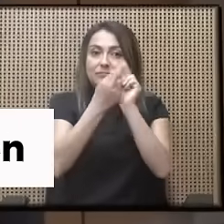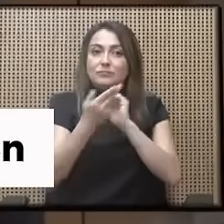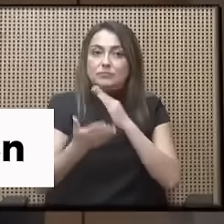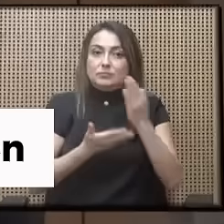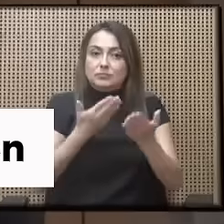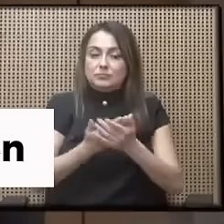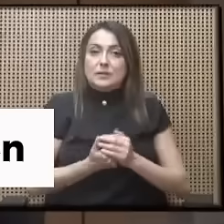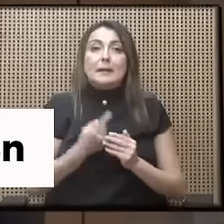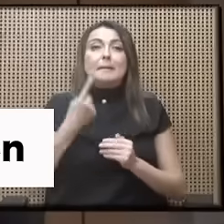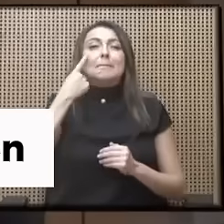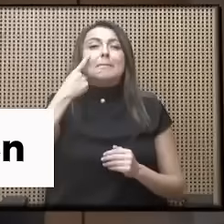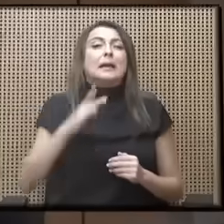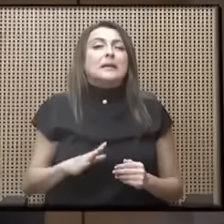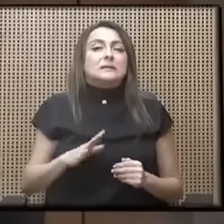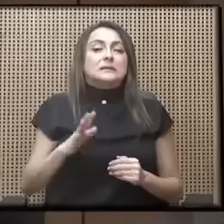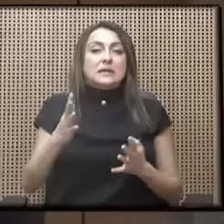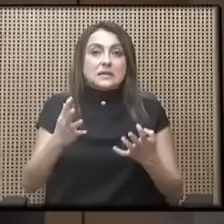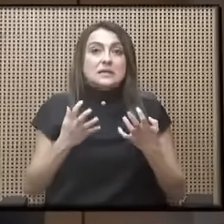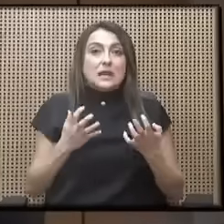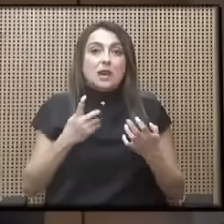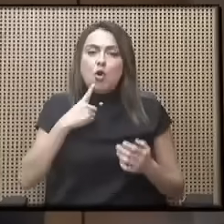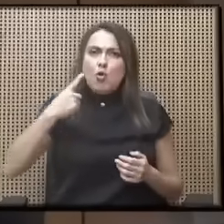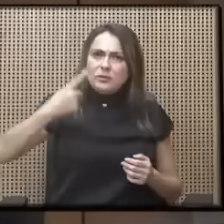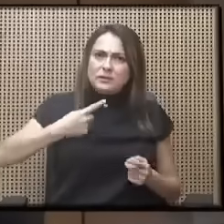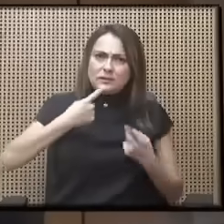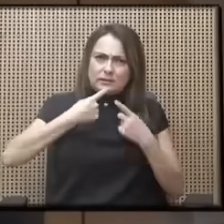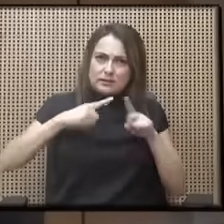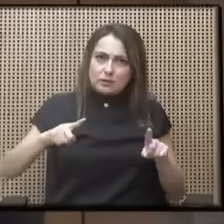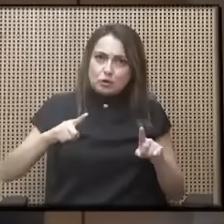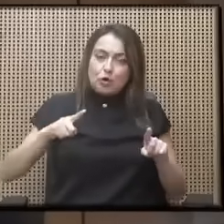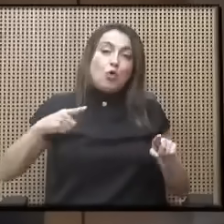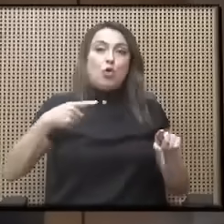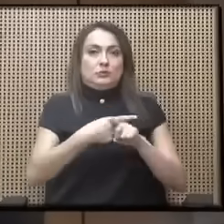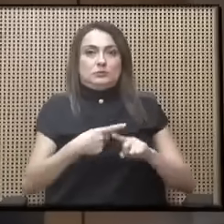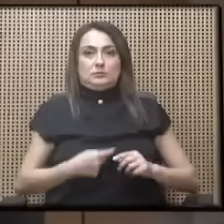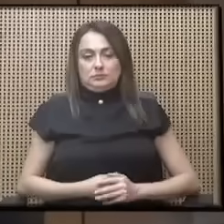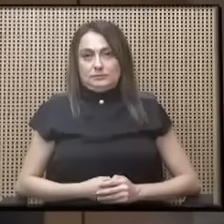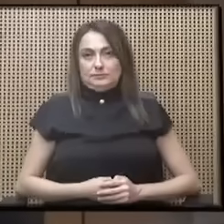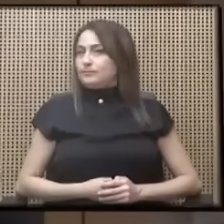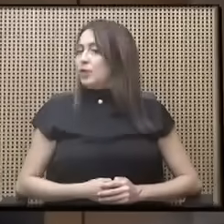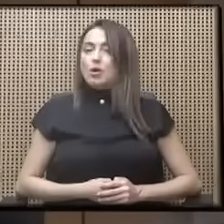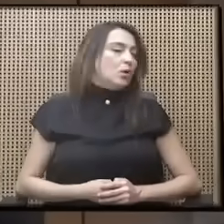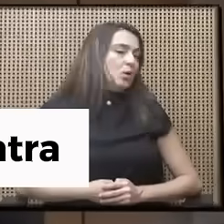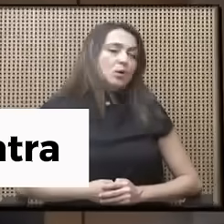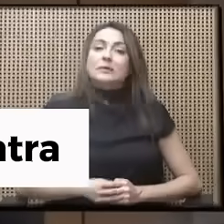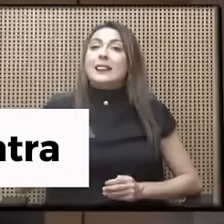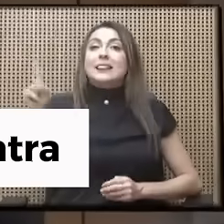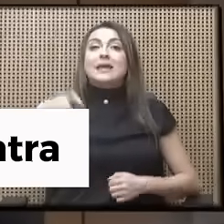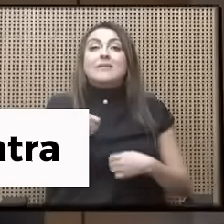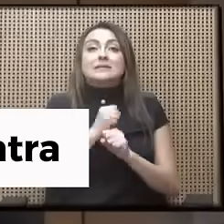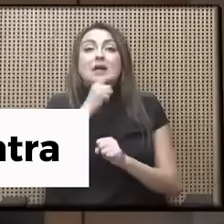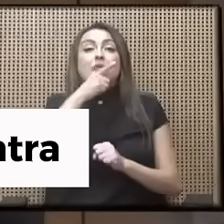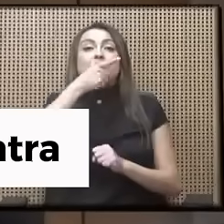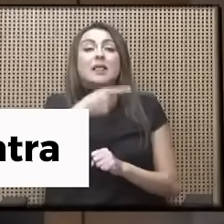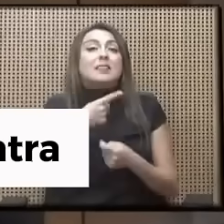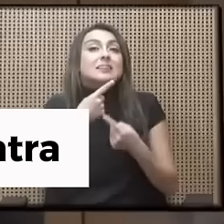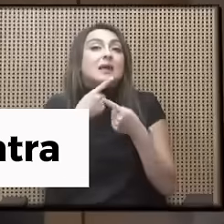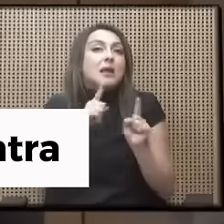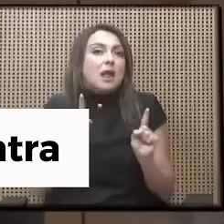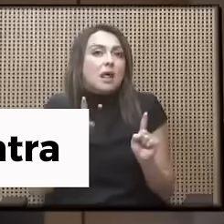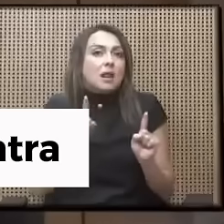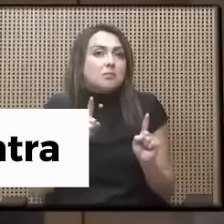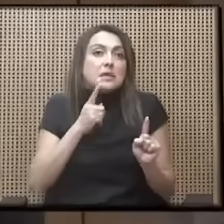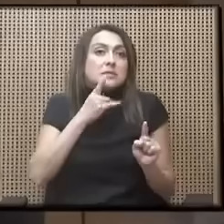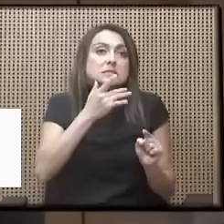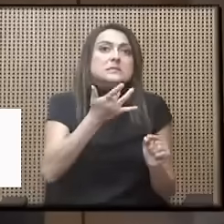propuesta, parecería que lo que quieren es obligar a declarar en contra. No, lo que se debe hacer está obligada a declarar, a favor